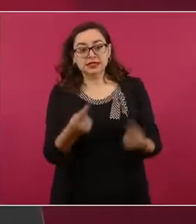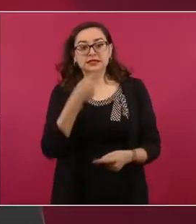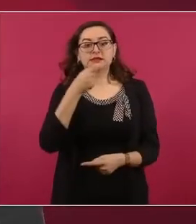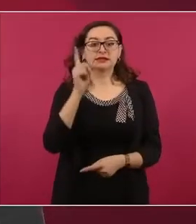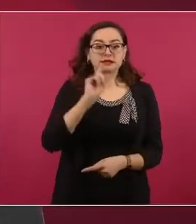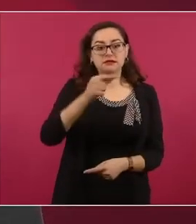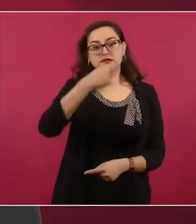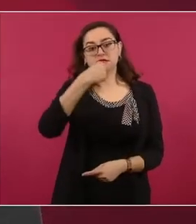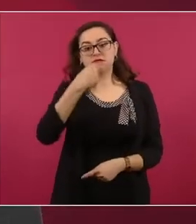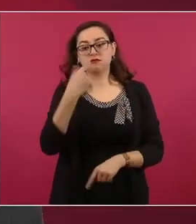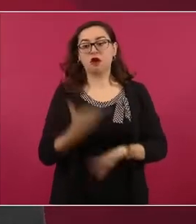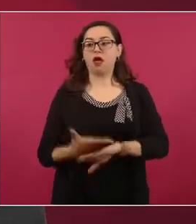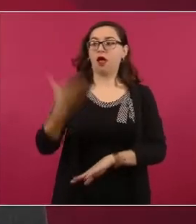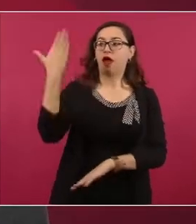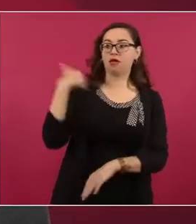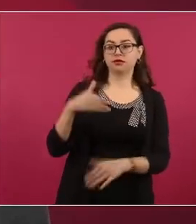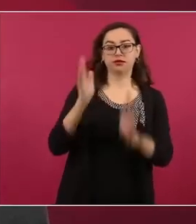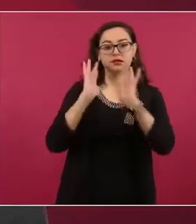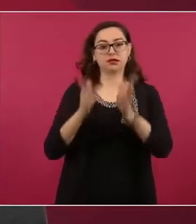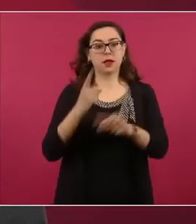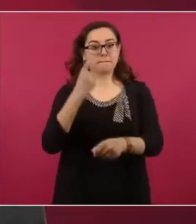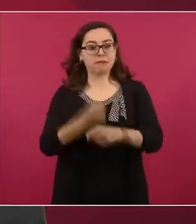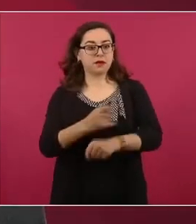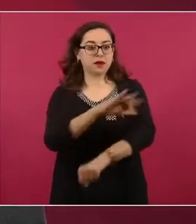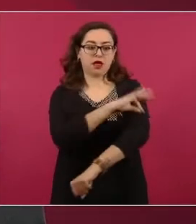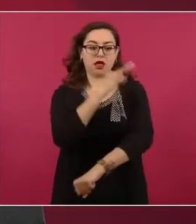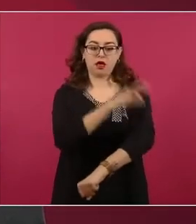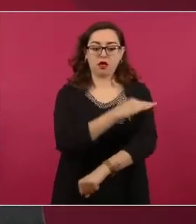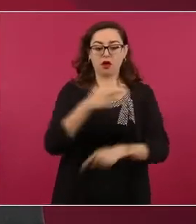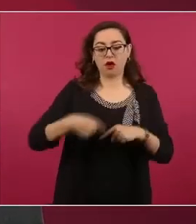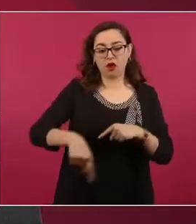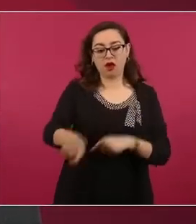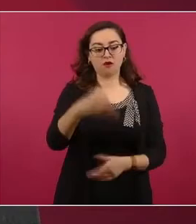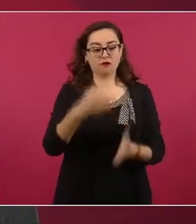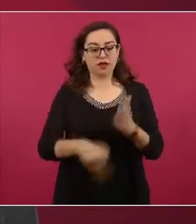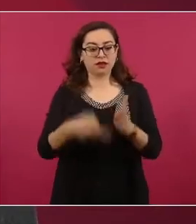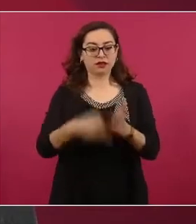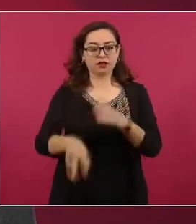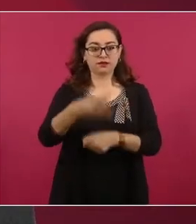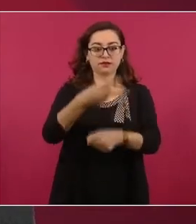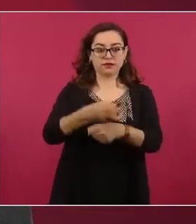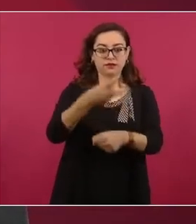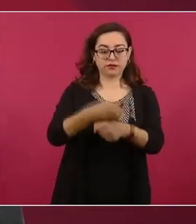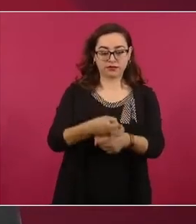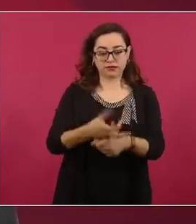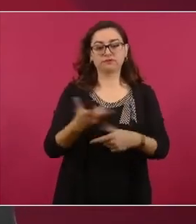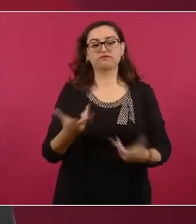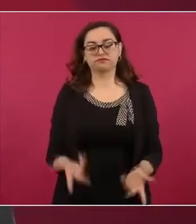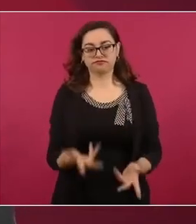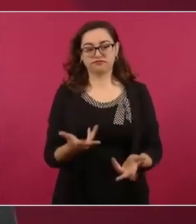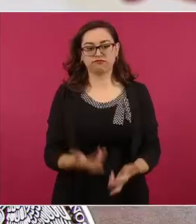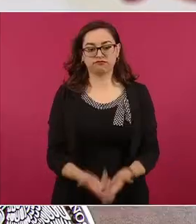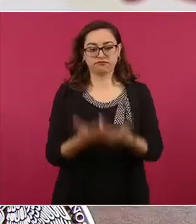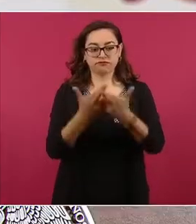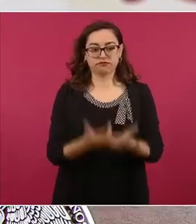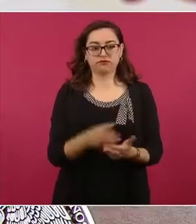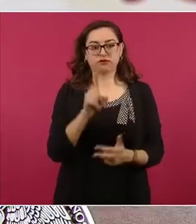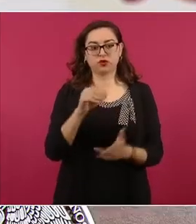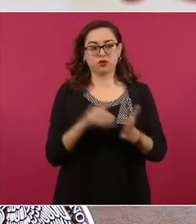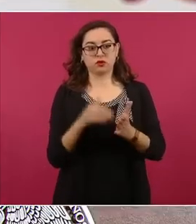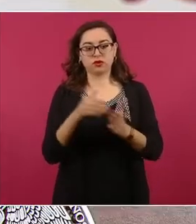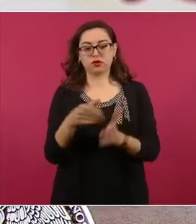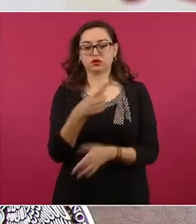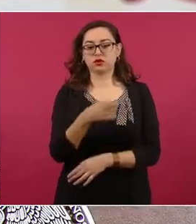que fueron vacunados ya con la primera, pero aún así queda un excedente de